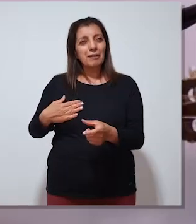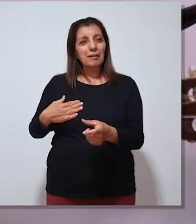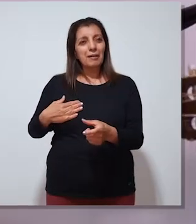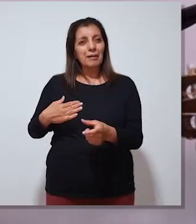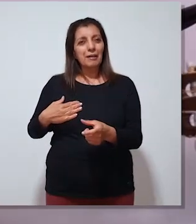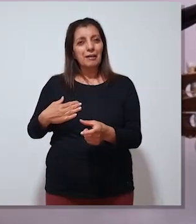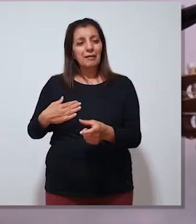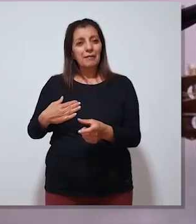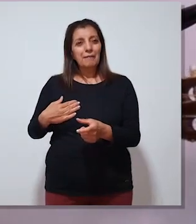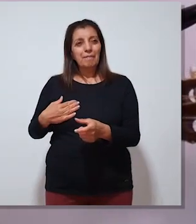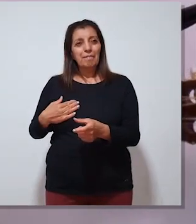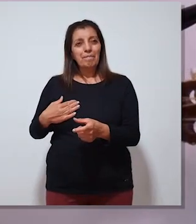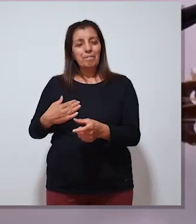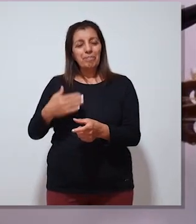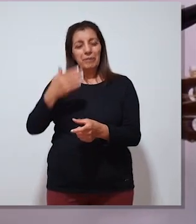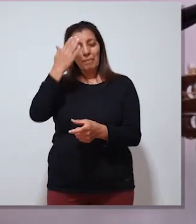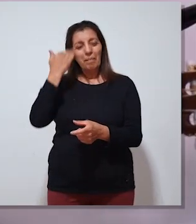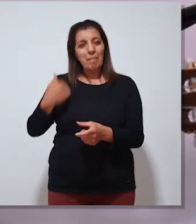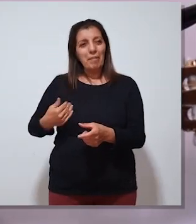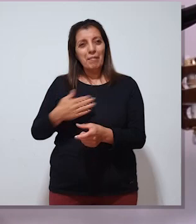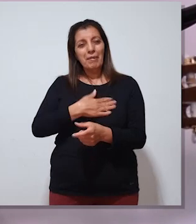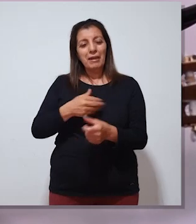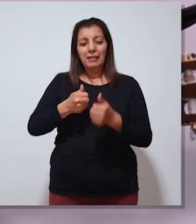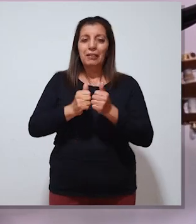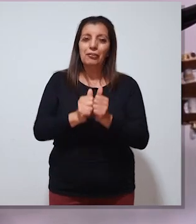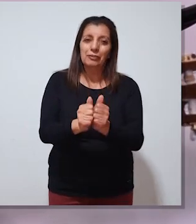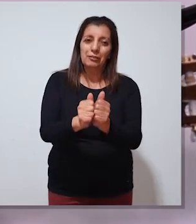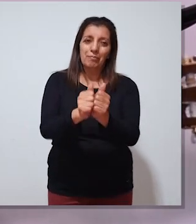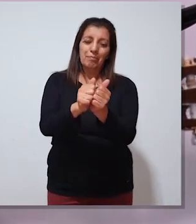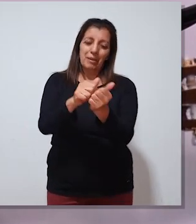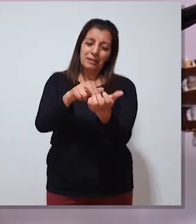de nuestro camino.